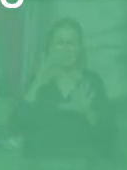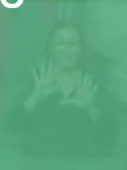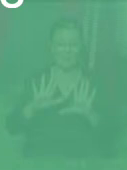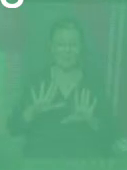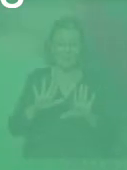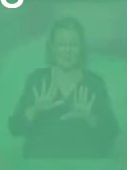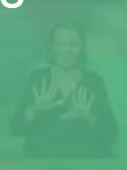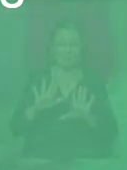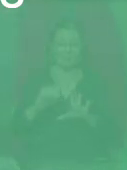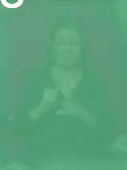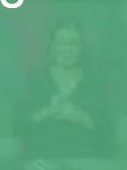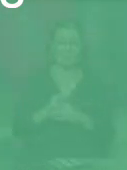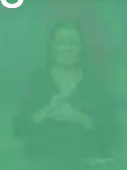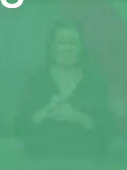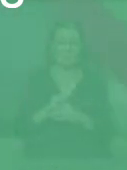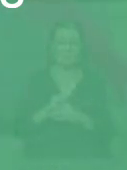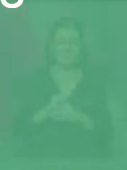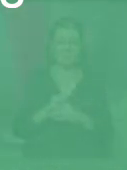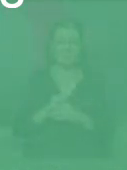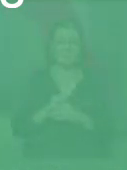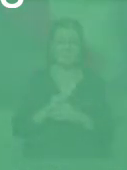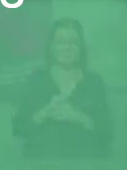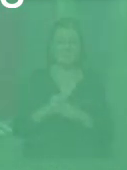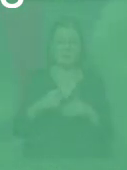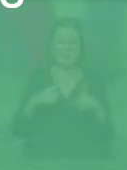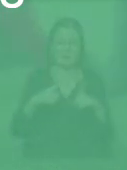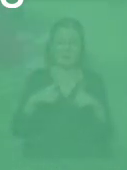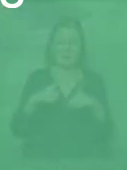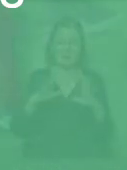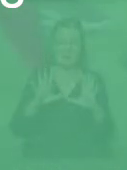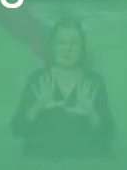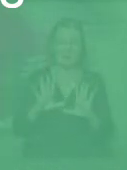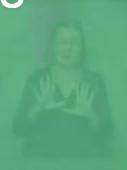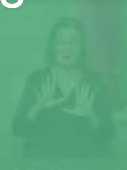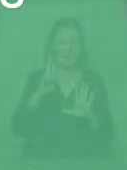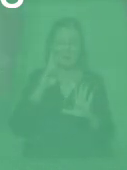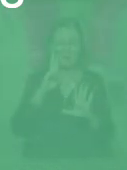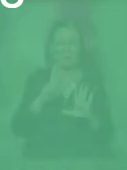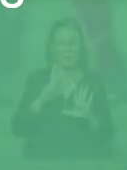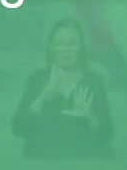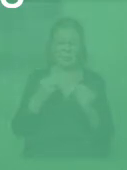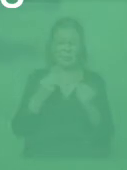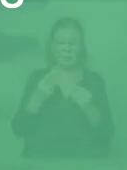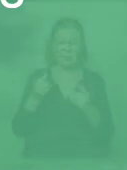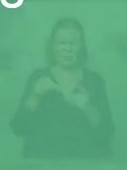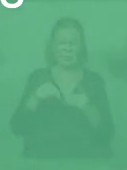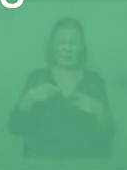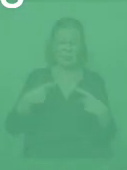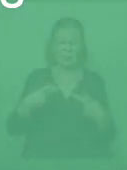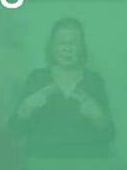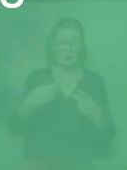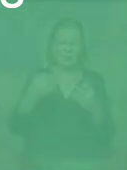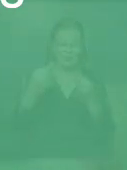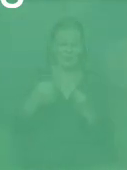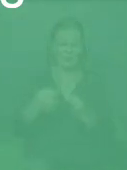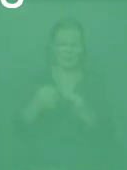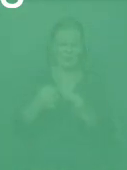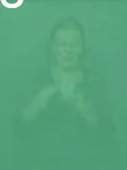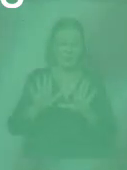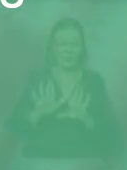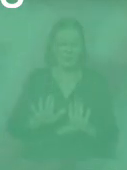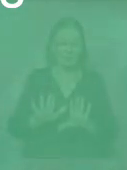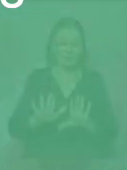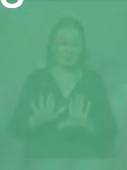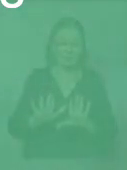disciplinas. Quedando en sesión permanente. Hay que ver cuándo vuelve el fútbol. Lo cierto es que está paralizada